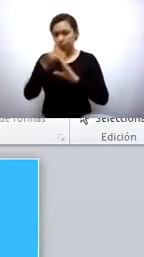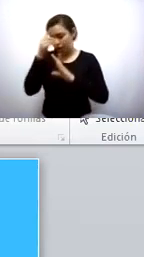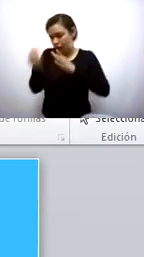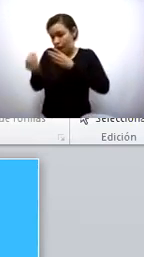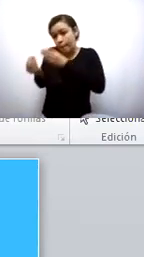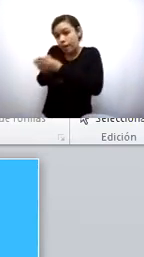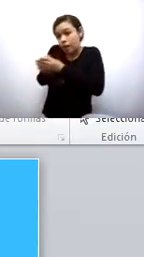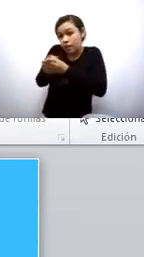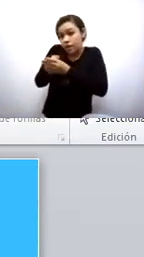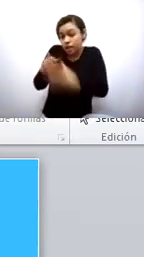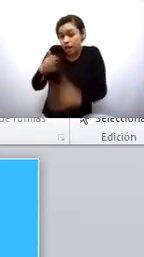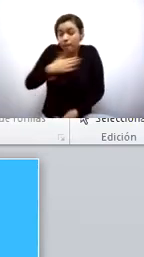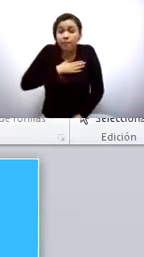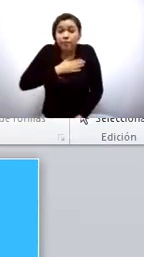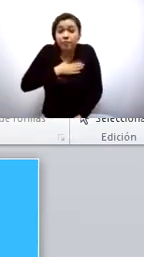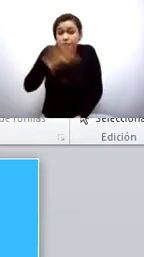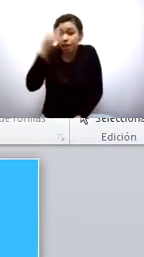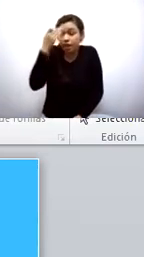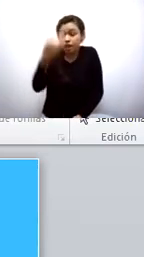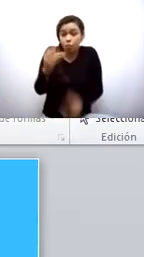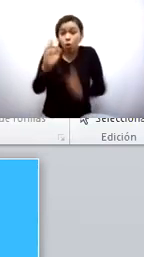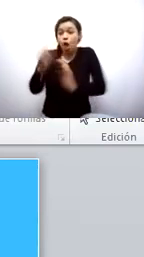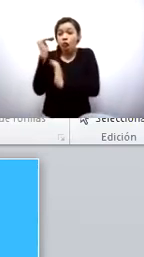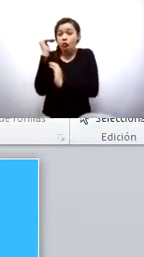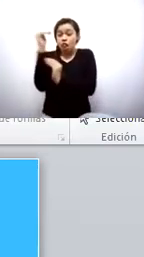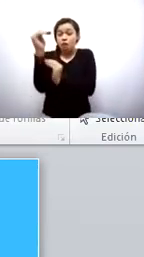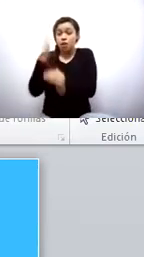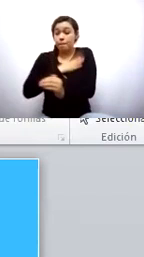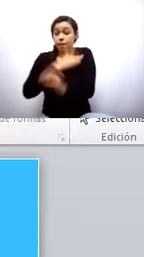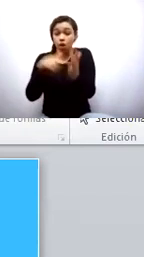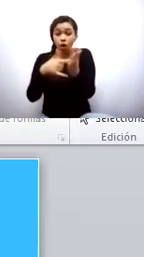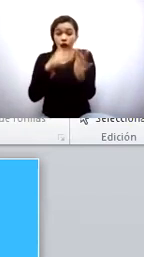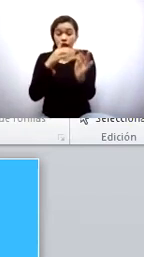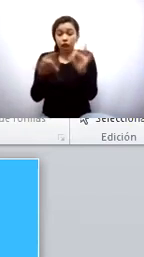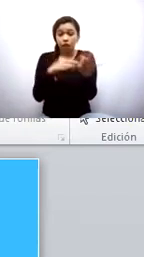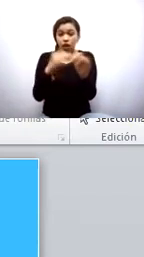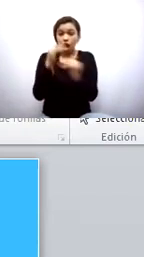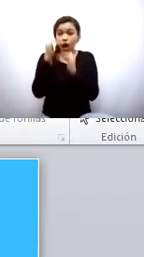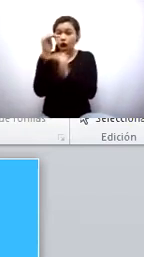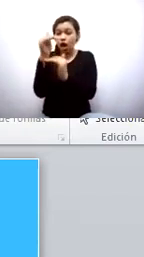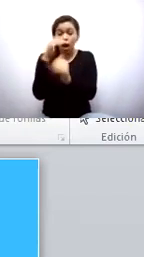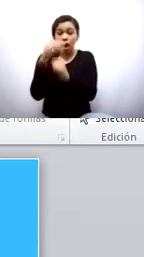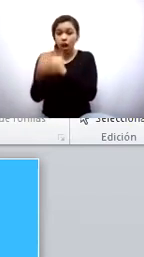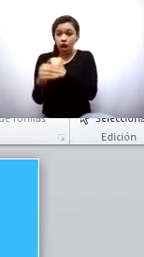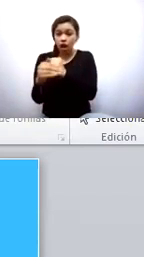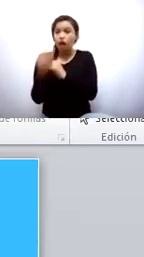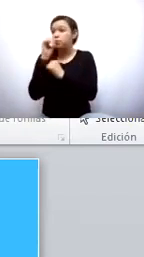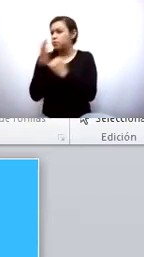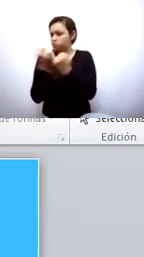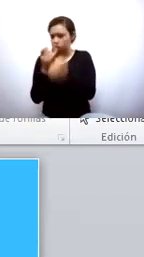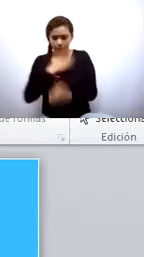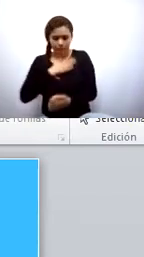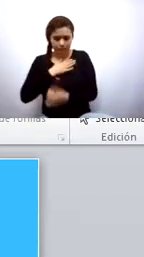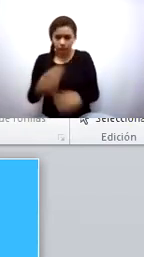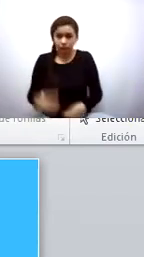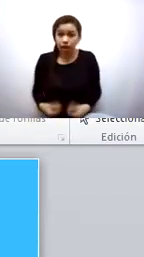nuestro sentido de, bueno, hasta aquí termina justamente mi jornada laboral. Yo también tengo pues que vivir básicamente